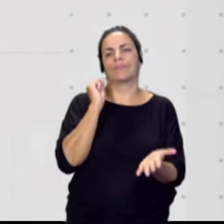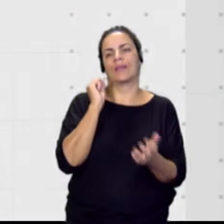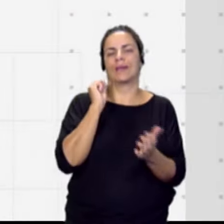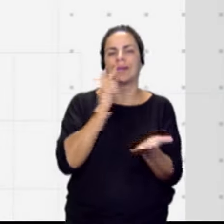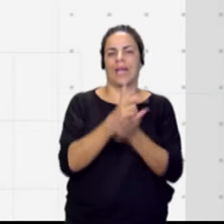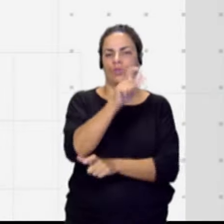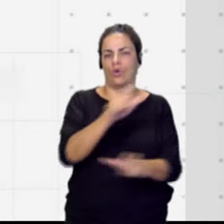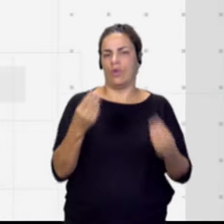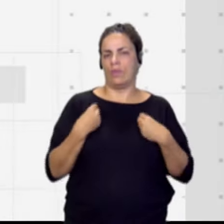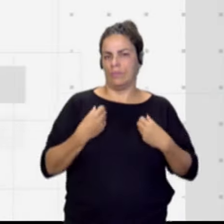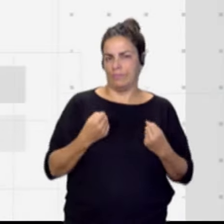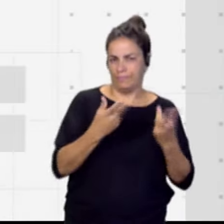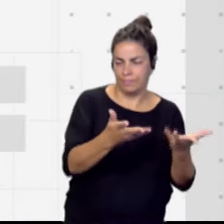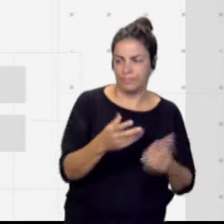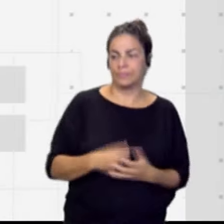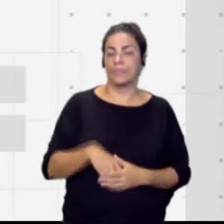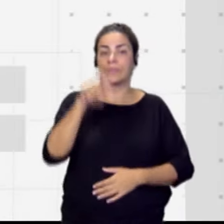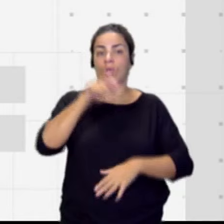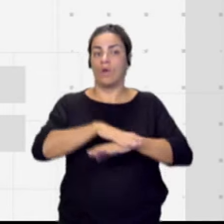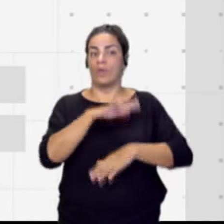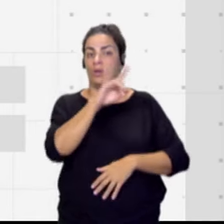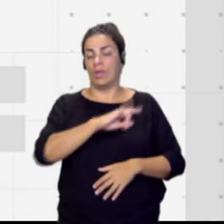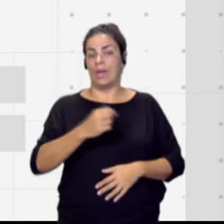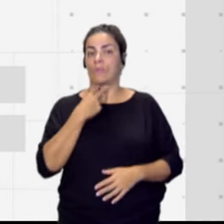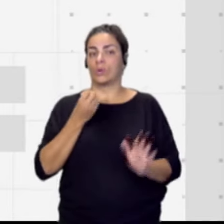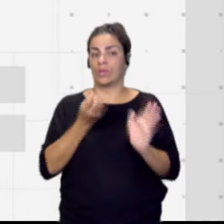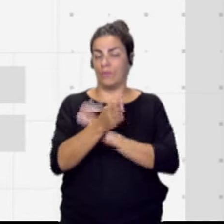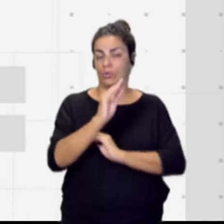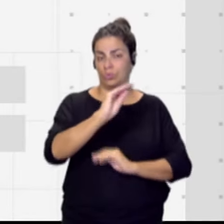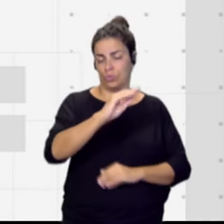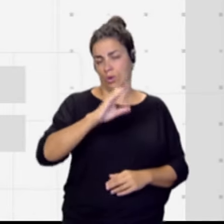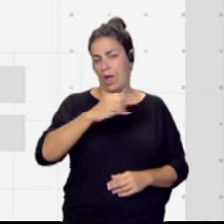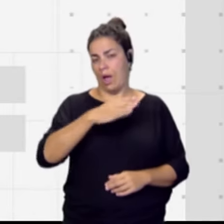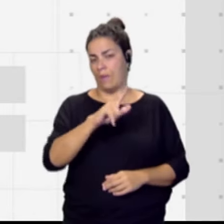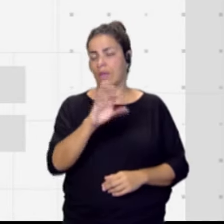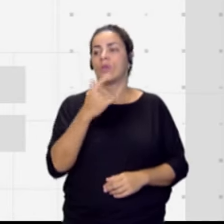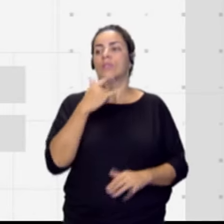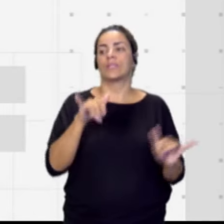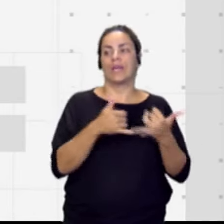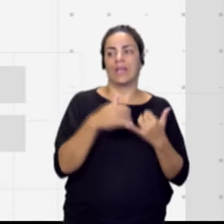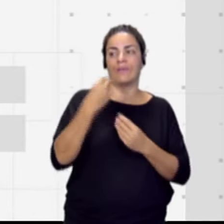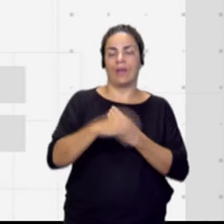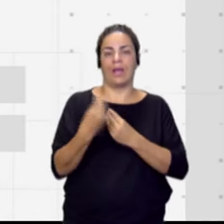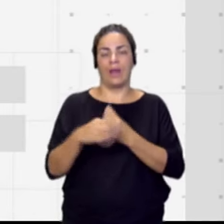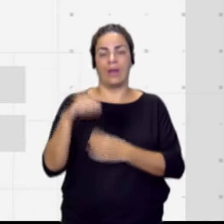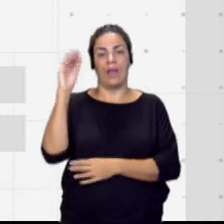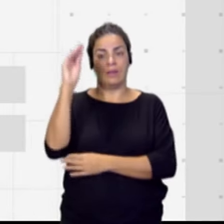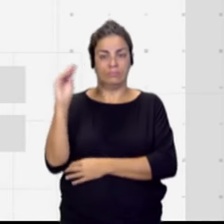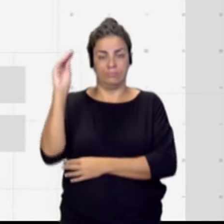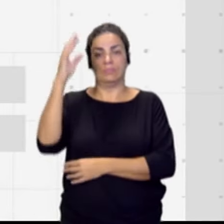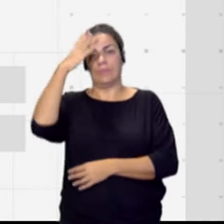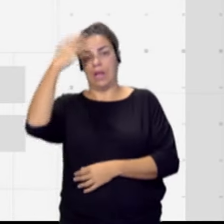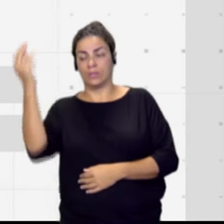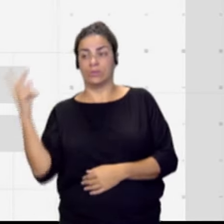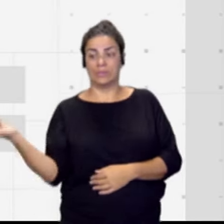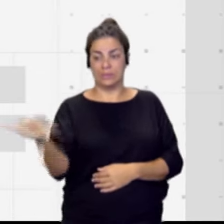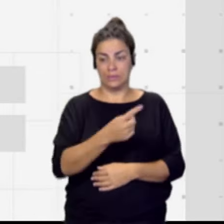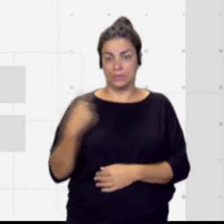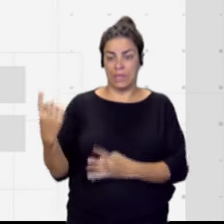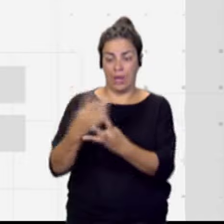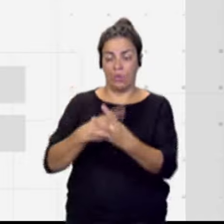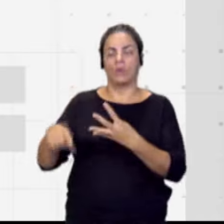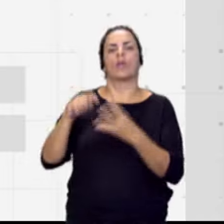Según el portavoz del Gobierno de Canarias, Alfonso Cabello, Tenerife, Gran Canaria, Lanzarote y Fuerteventura reúnen el 95% de